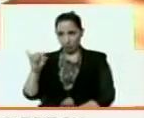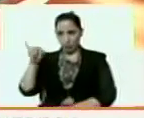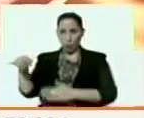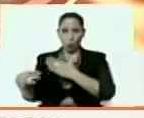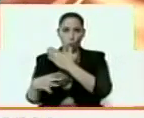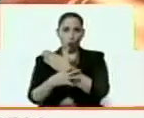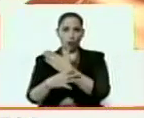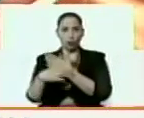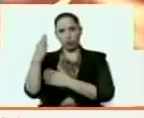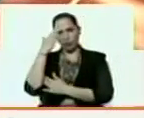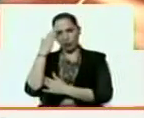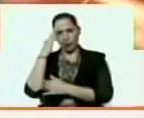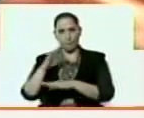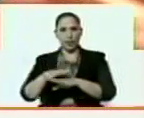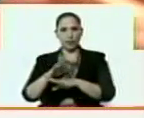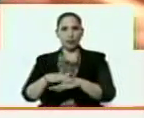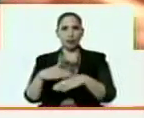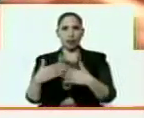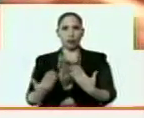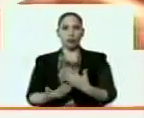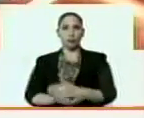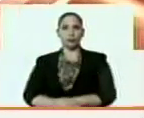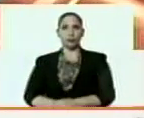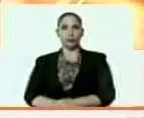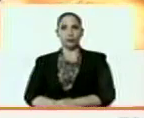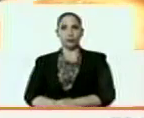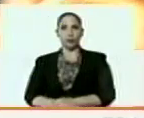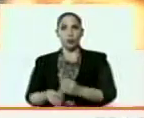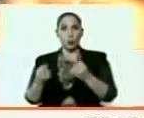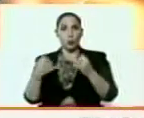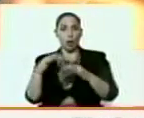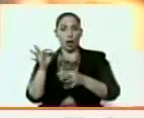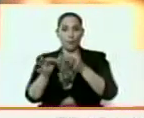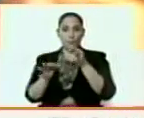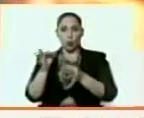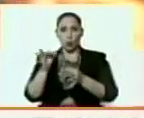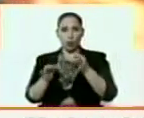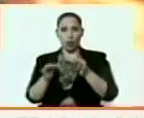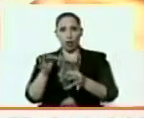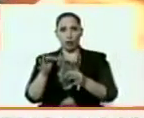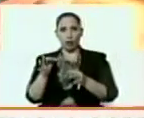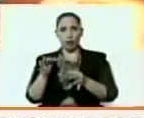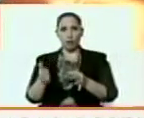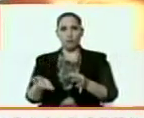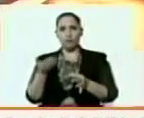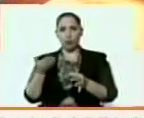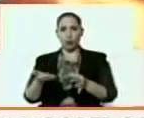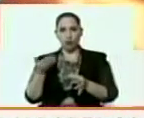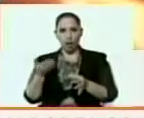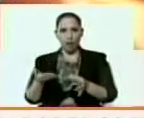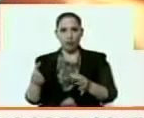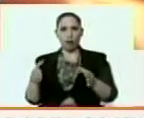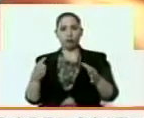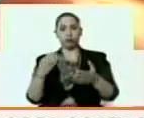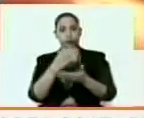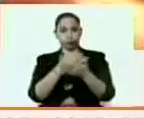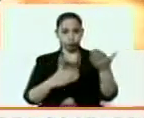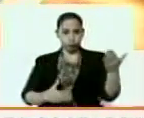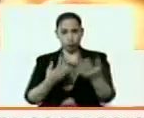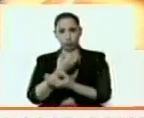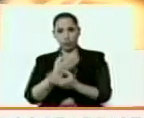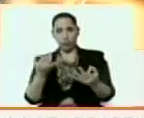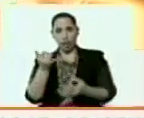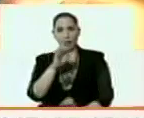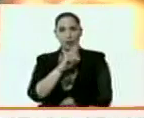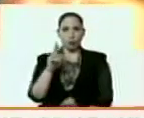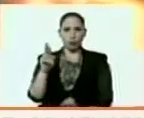sabía exactamente lo que estaba sucediendo, con tantos abogados competentes e importantes y con un currículum extraordinario que tiene la